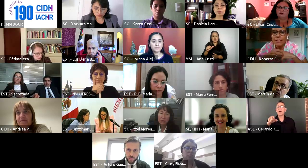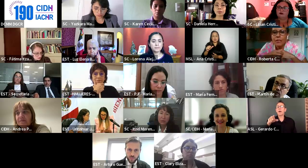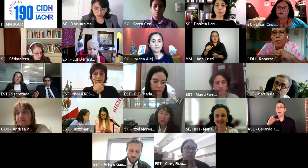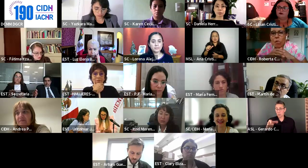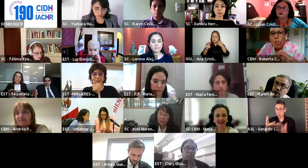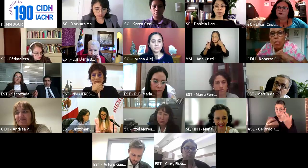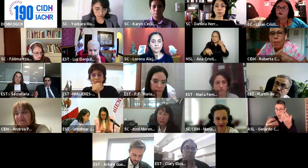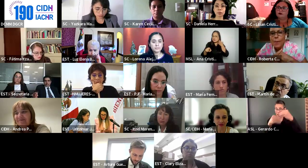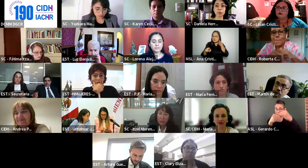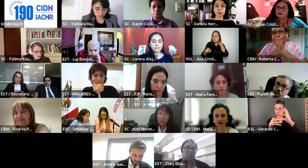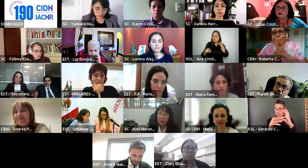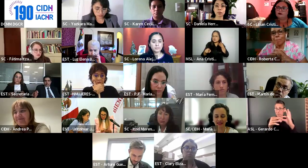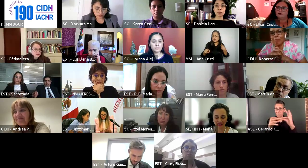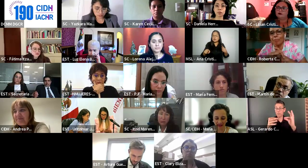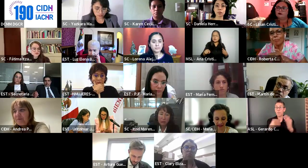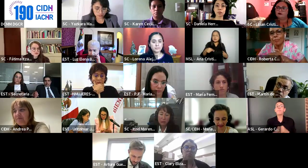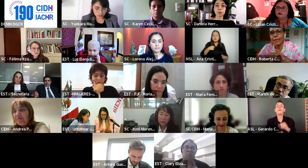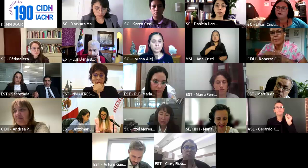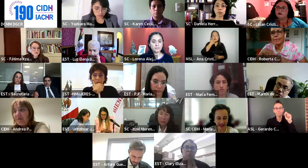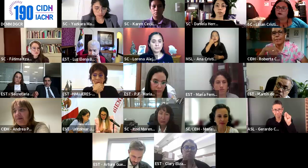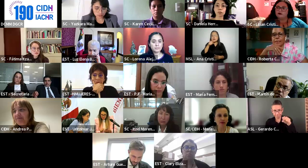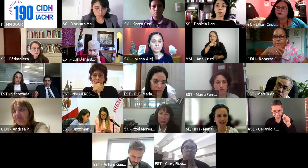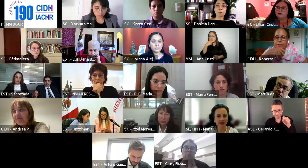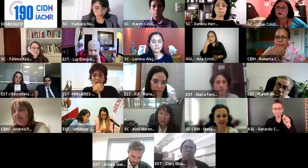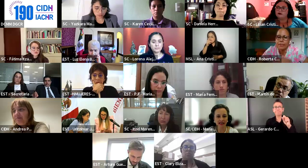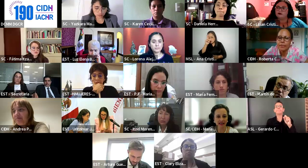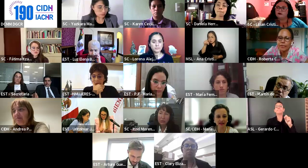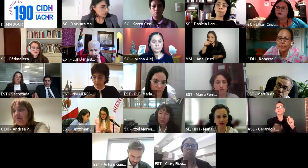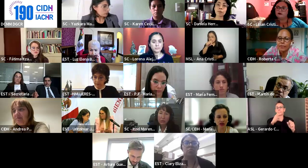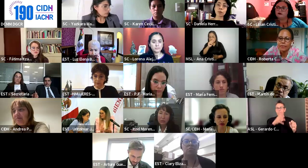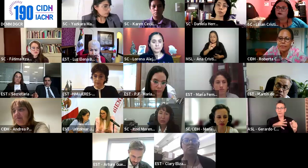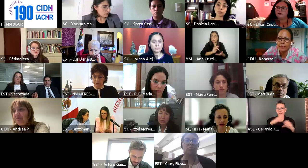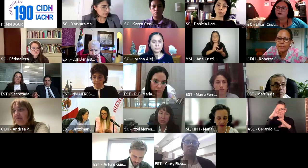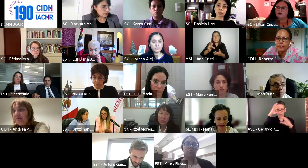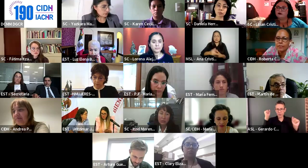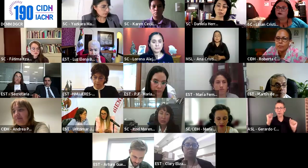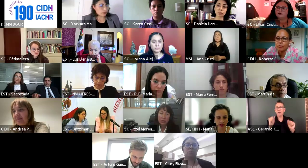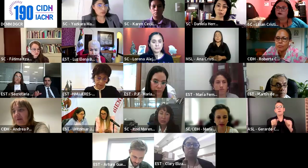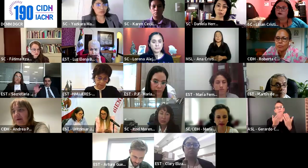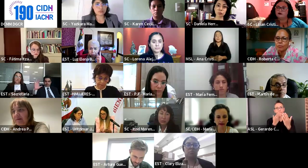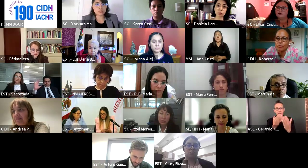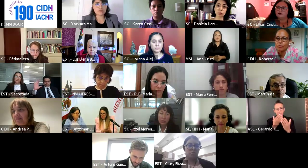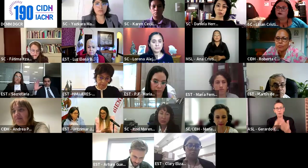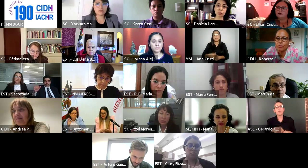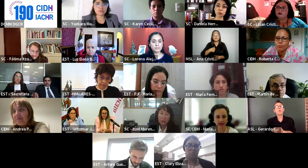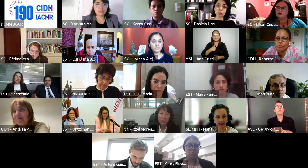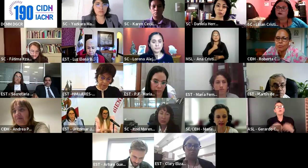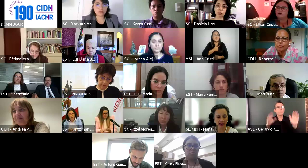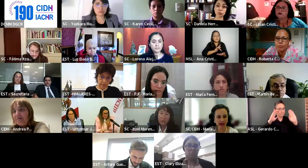to ask? Yeah, thank you, Madam President. Yes. Muchísimas gracias. Un saludo muy